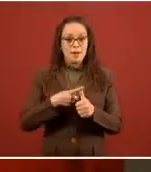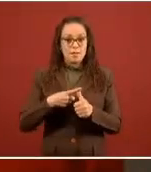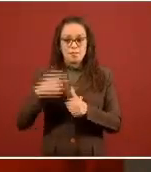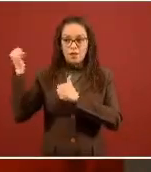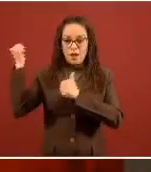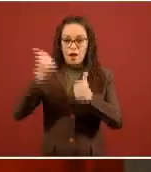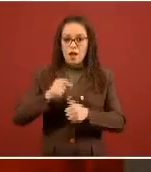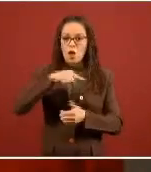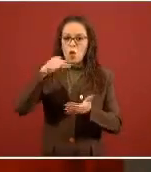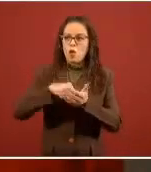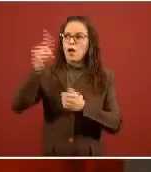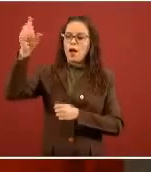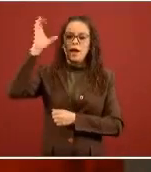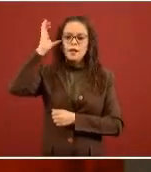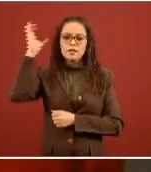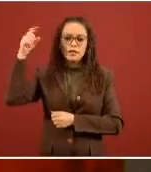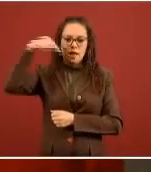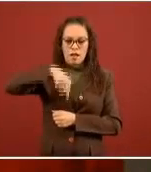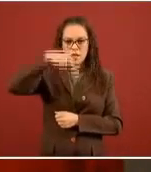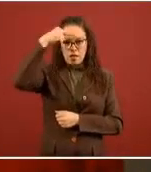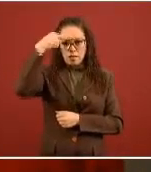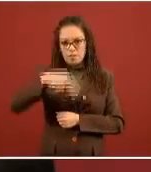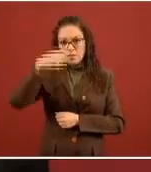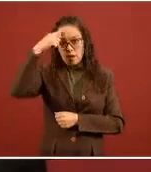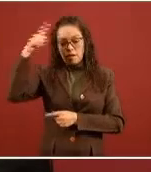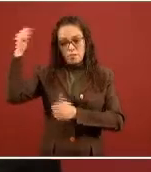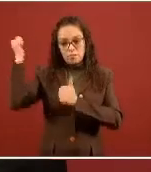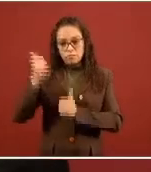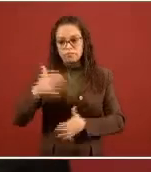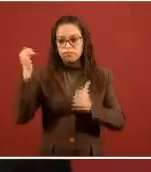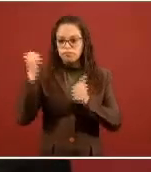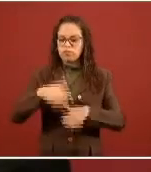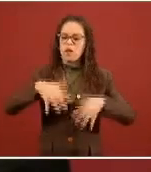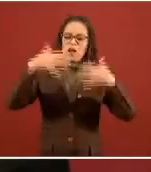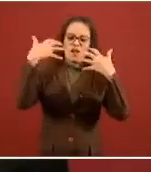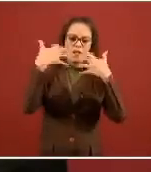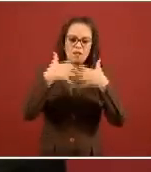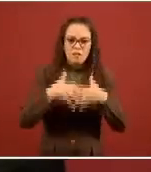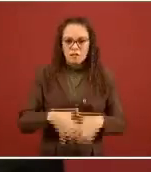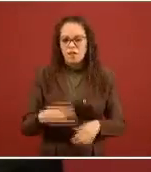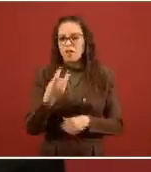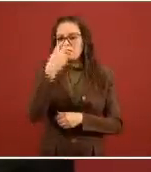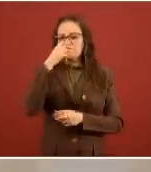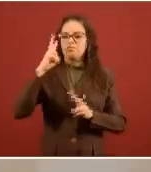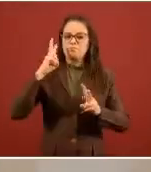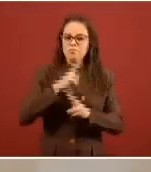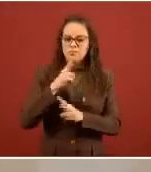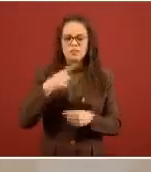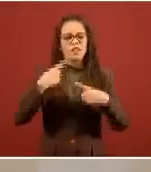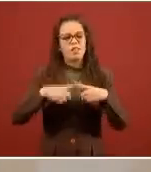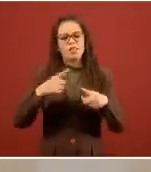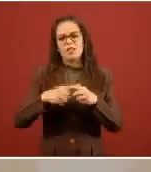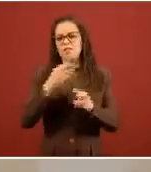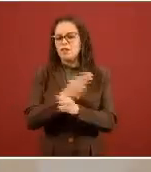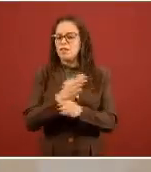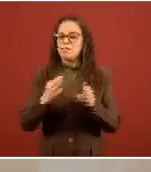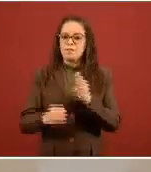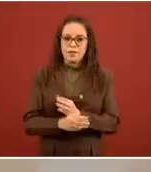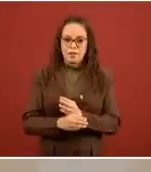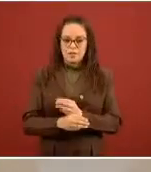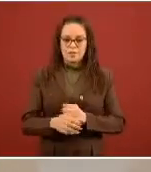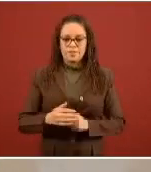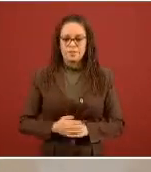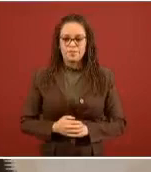adquisición y el transporte de este tipo de equipos y los ventiladores y muchos otros materiales. Los que llegaron